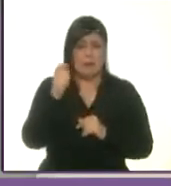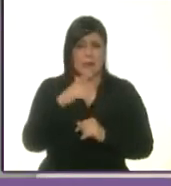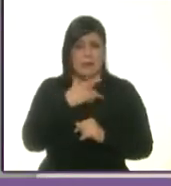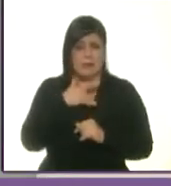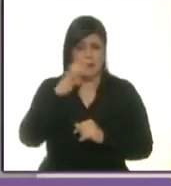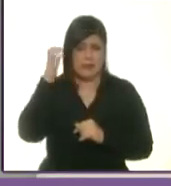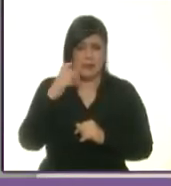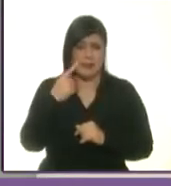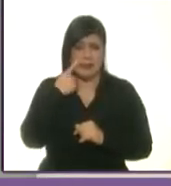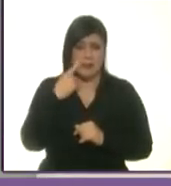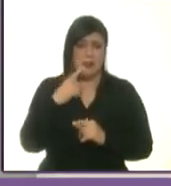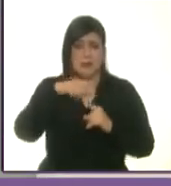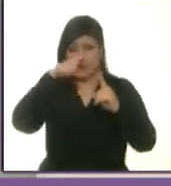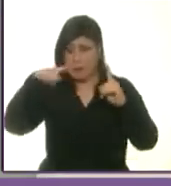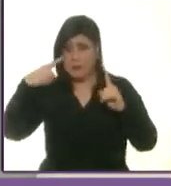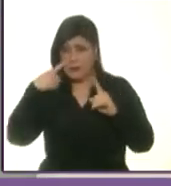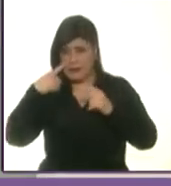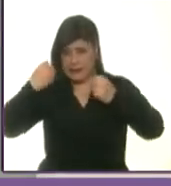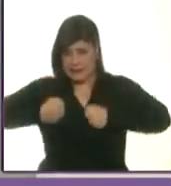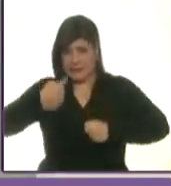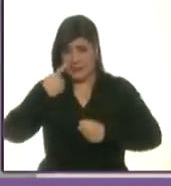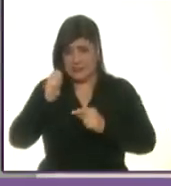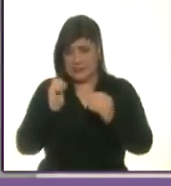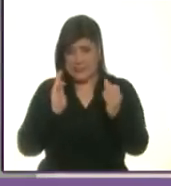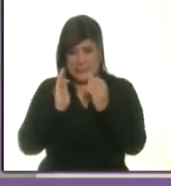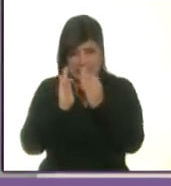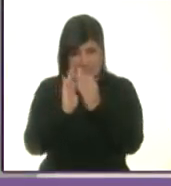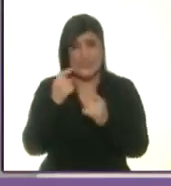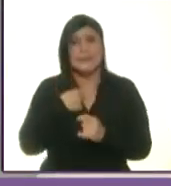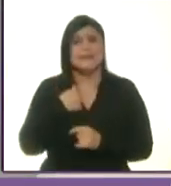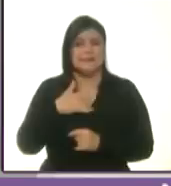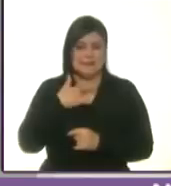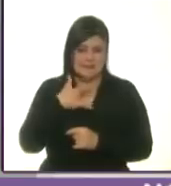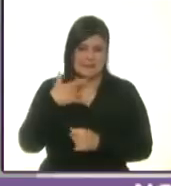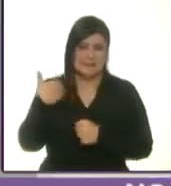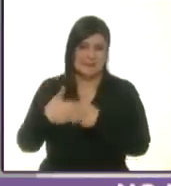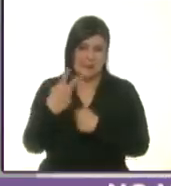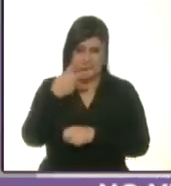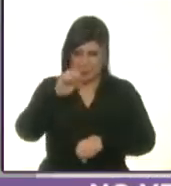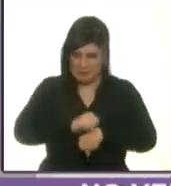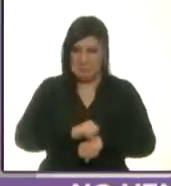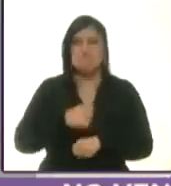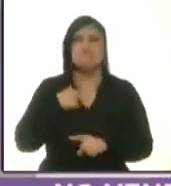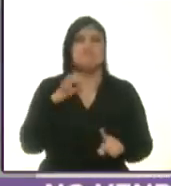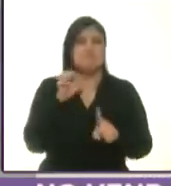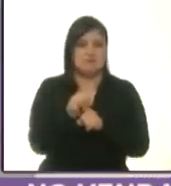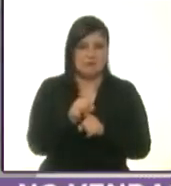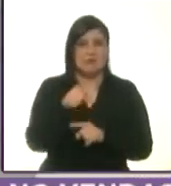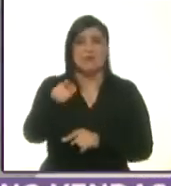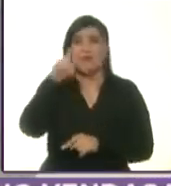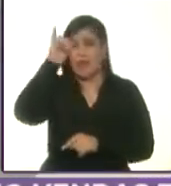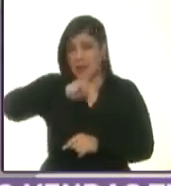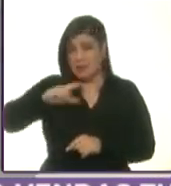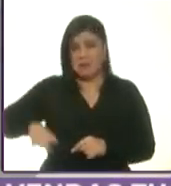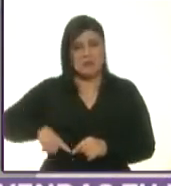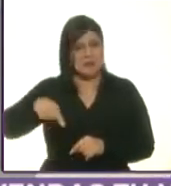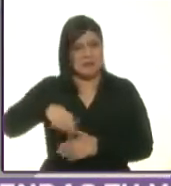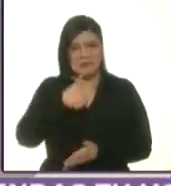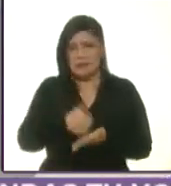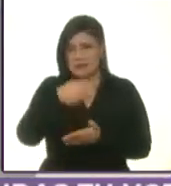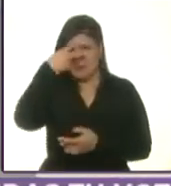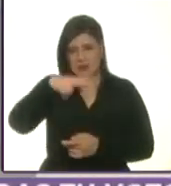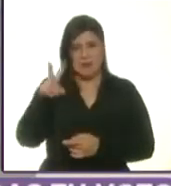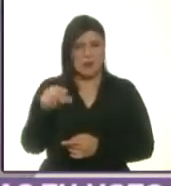sientas tan segura claudia te voy a alcanzar y te voy a alcanzar en las próximas dos semanas y no vas a ser jefa de gobierno de la ciudad de